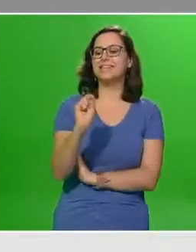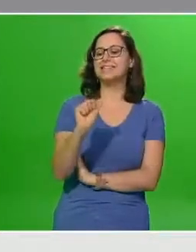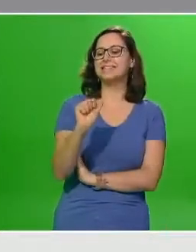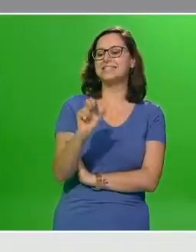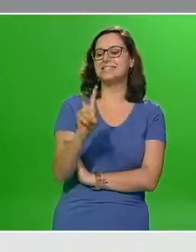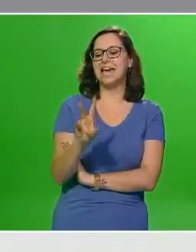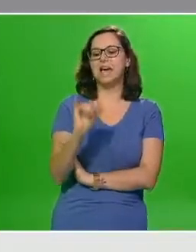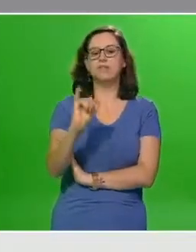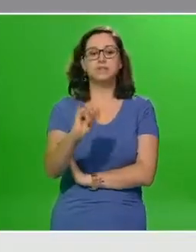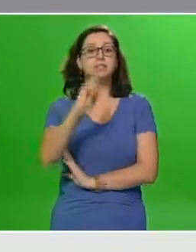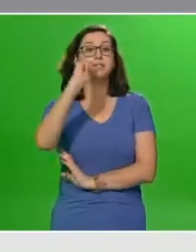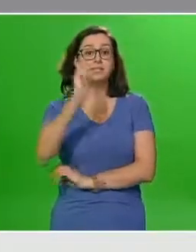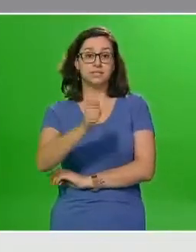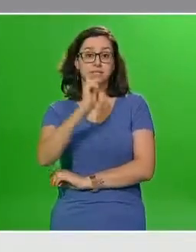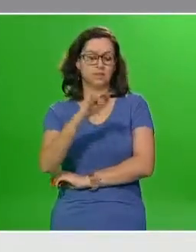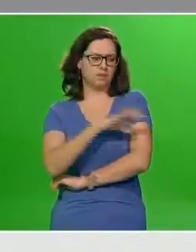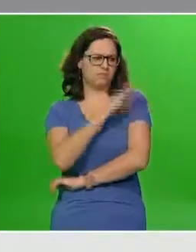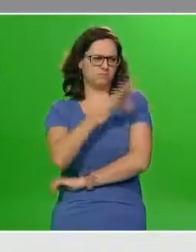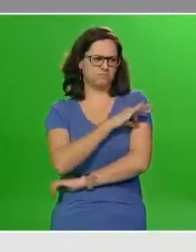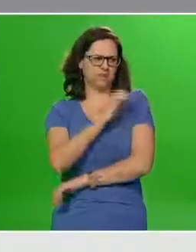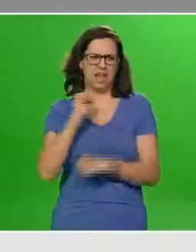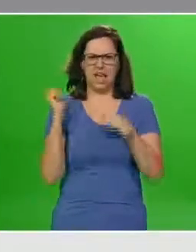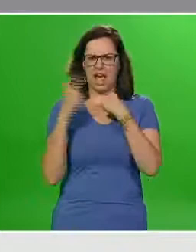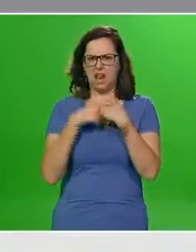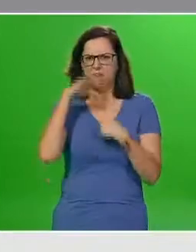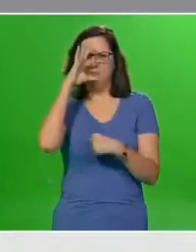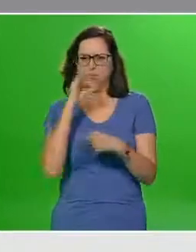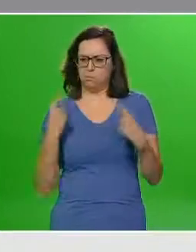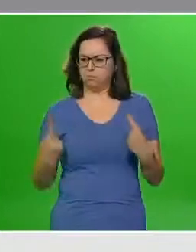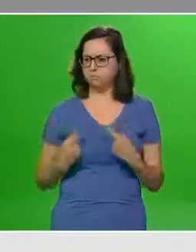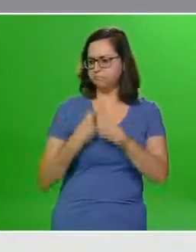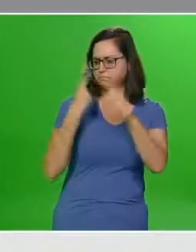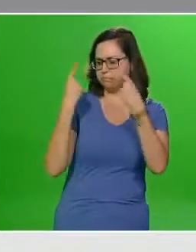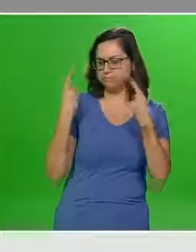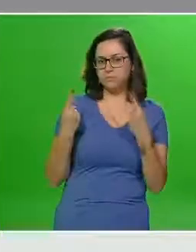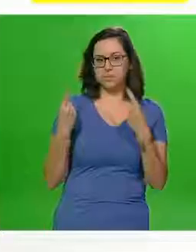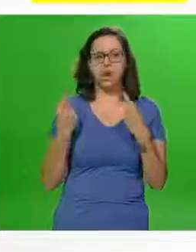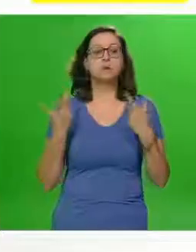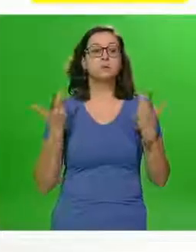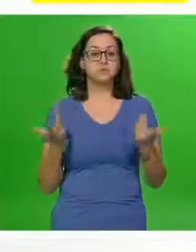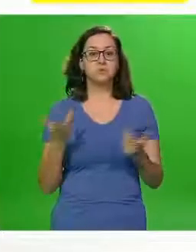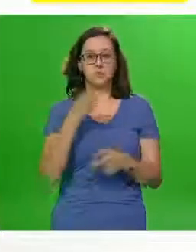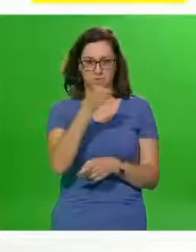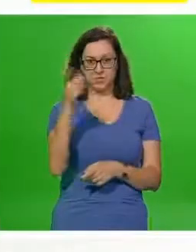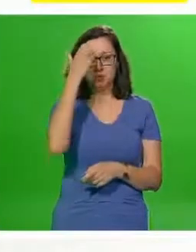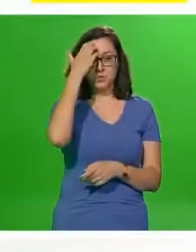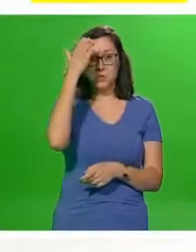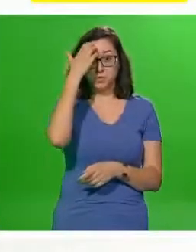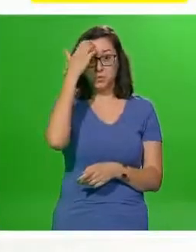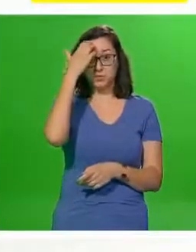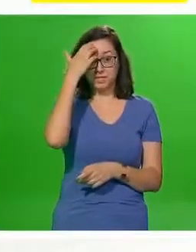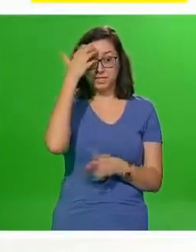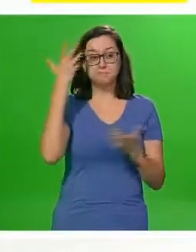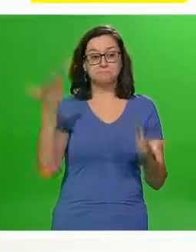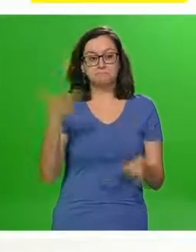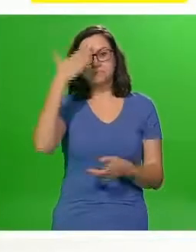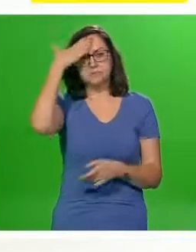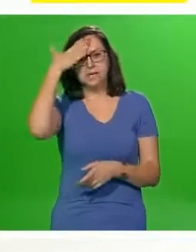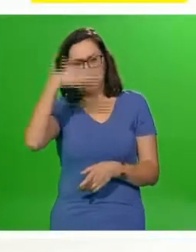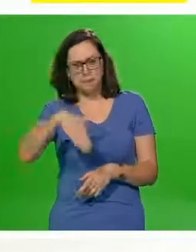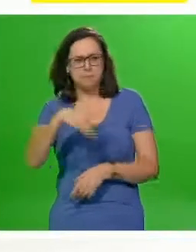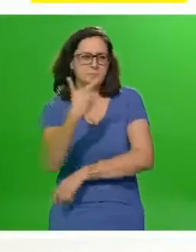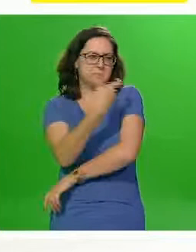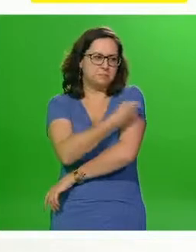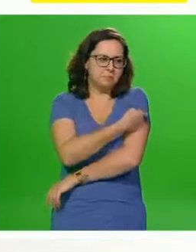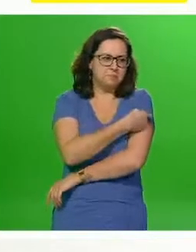asociados a vacunación e inmunizaciones. Estos eventos que se les pide, y durante cualquier